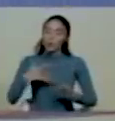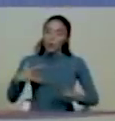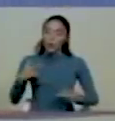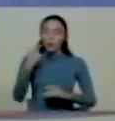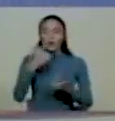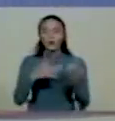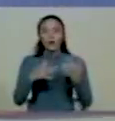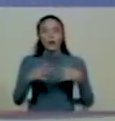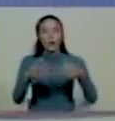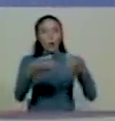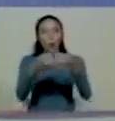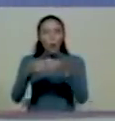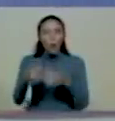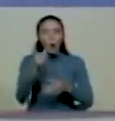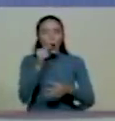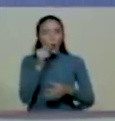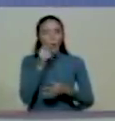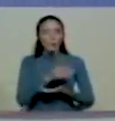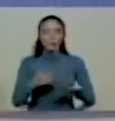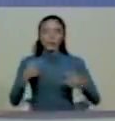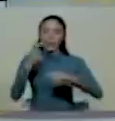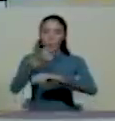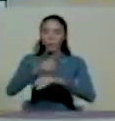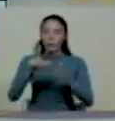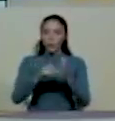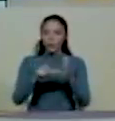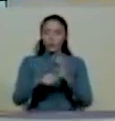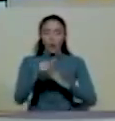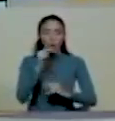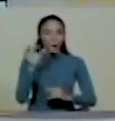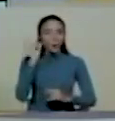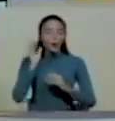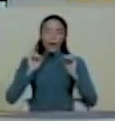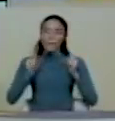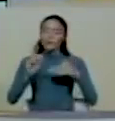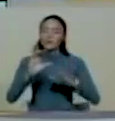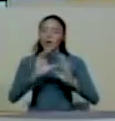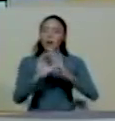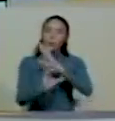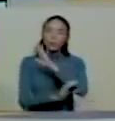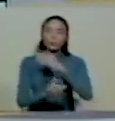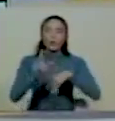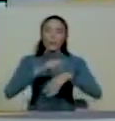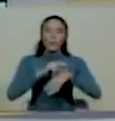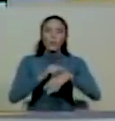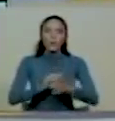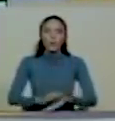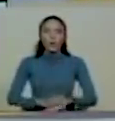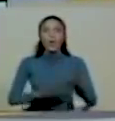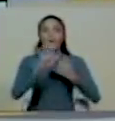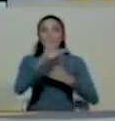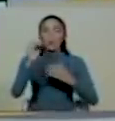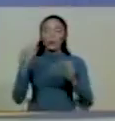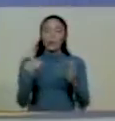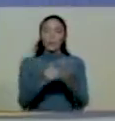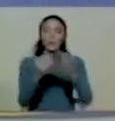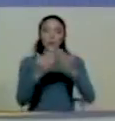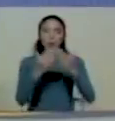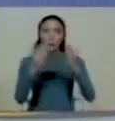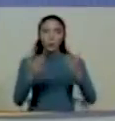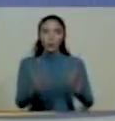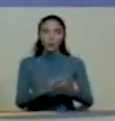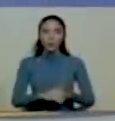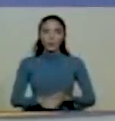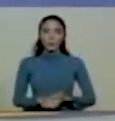muchachos que se están graduando en los liceos, este año empiecen el curso de médico por lo menos 50.000 nuevos estudiantes